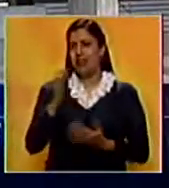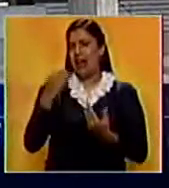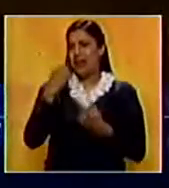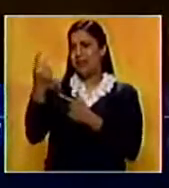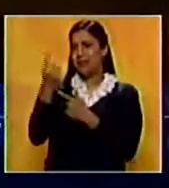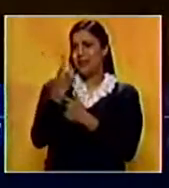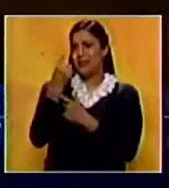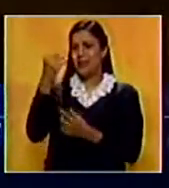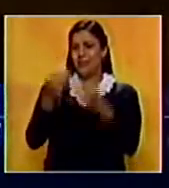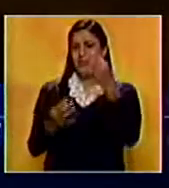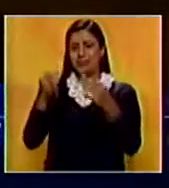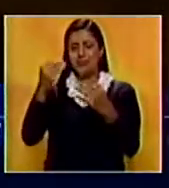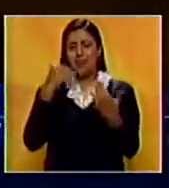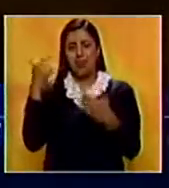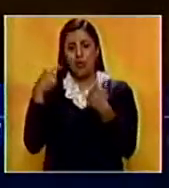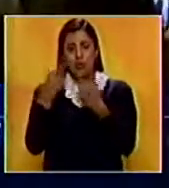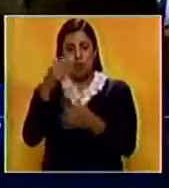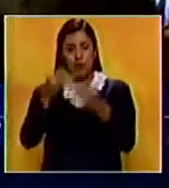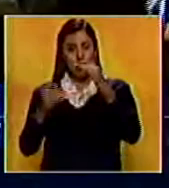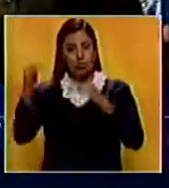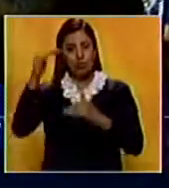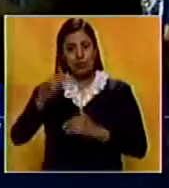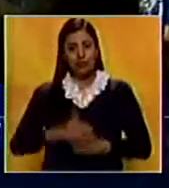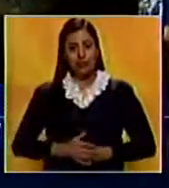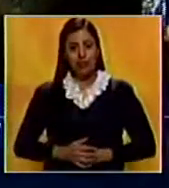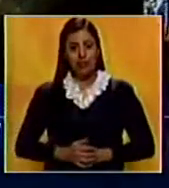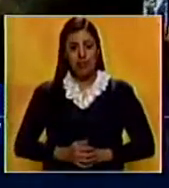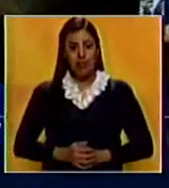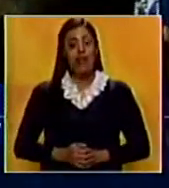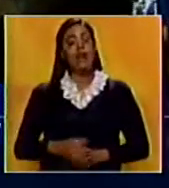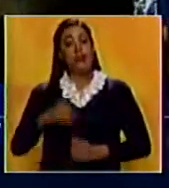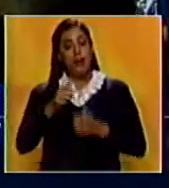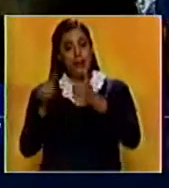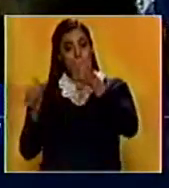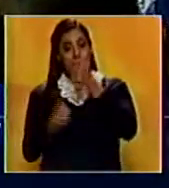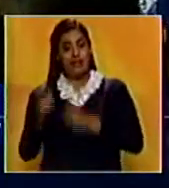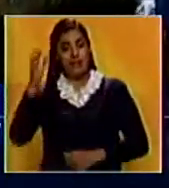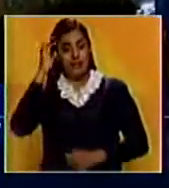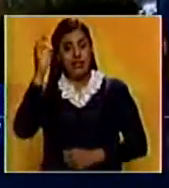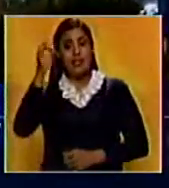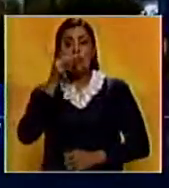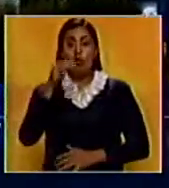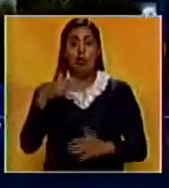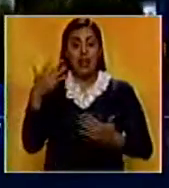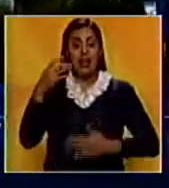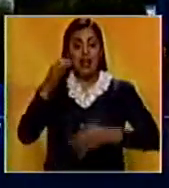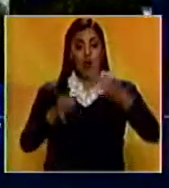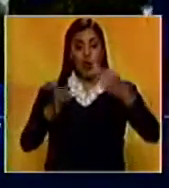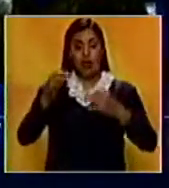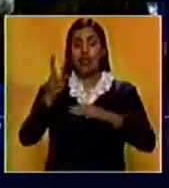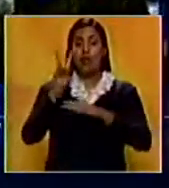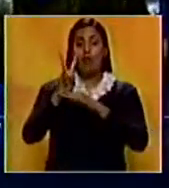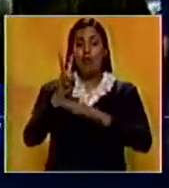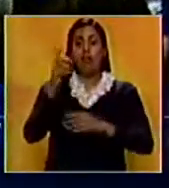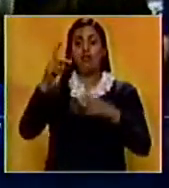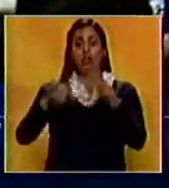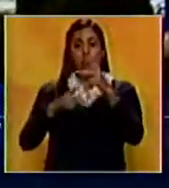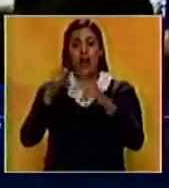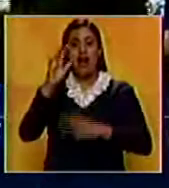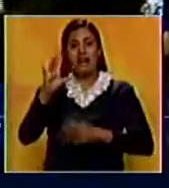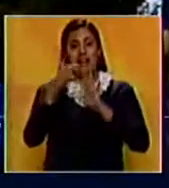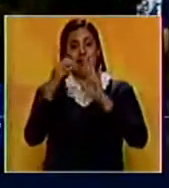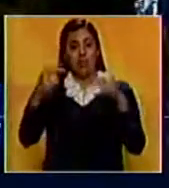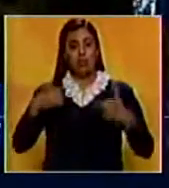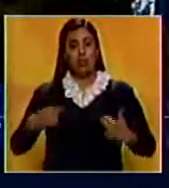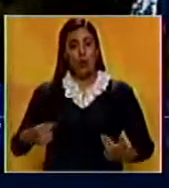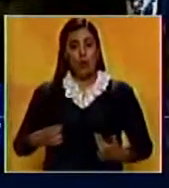efecto las decisiones de la sala plena del tribunal supremo de justicia el vicefiscal señaló que tsj viola la progresividad de los